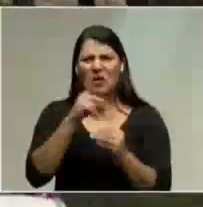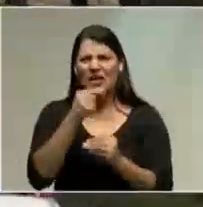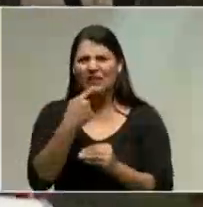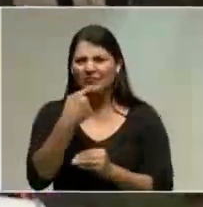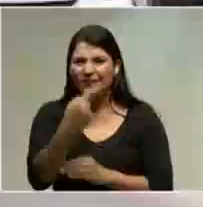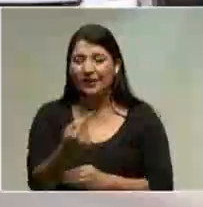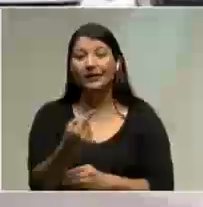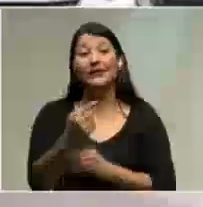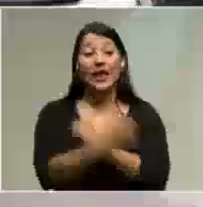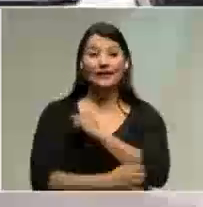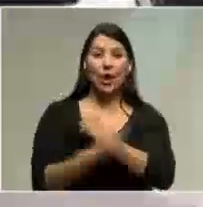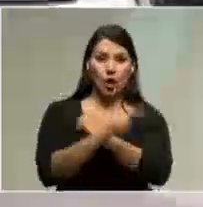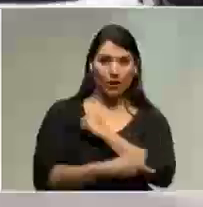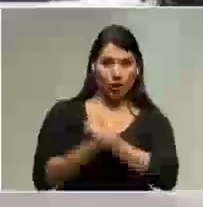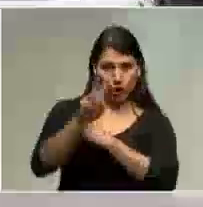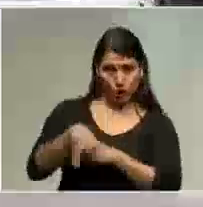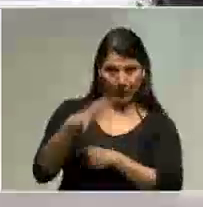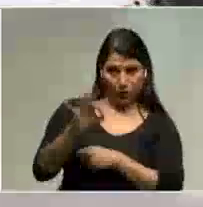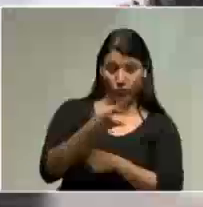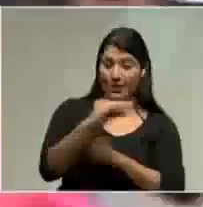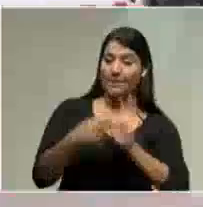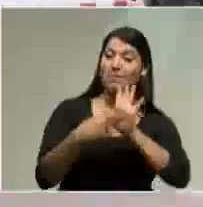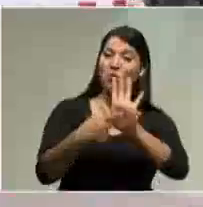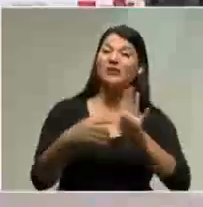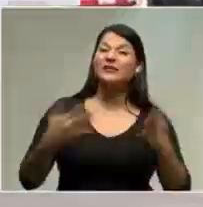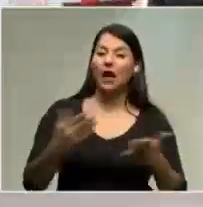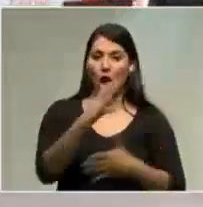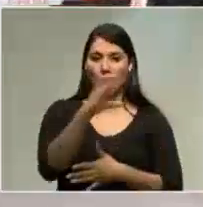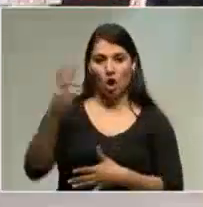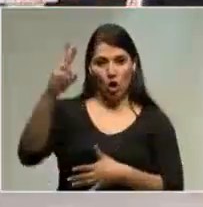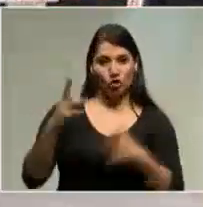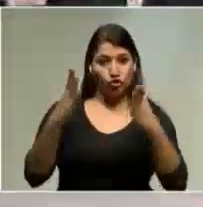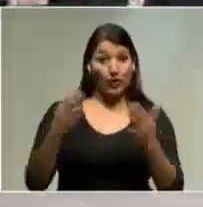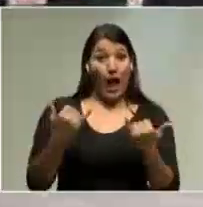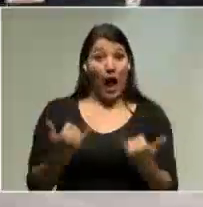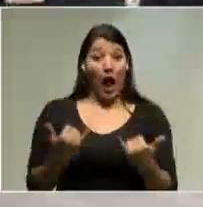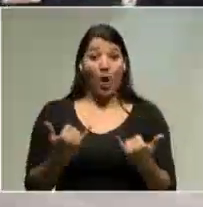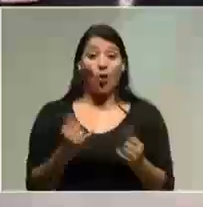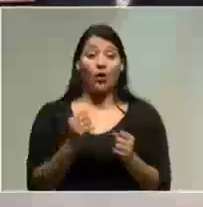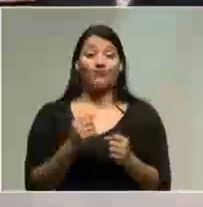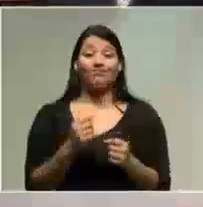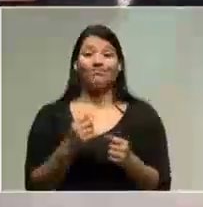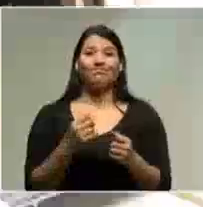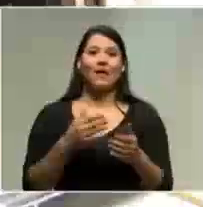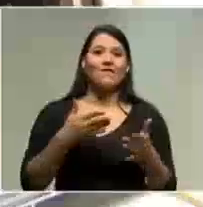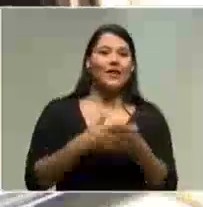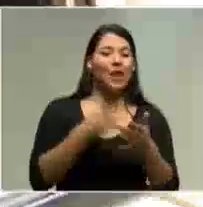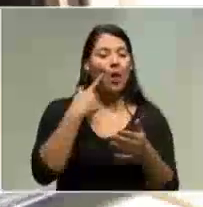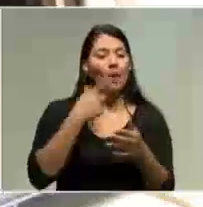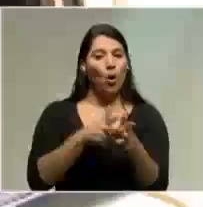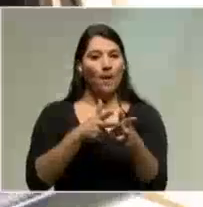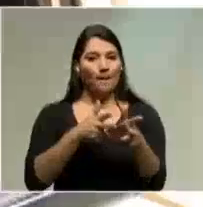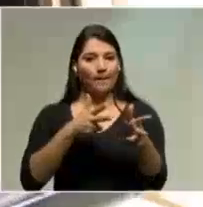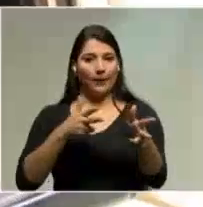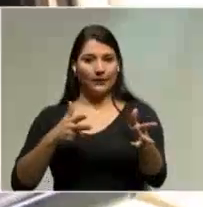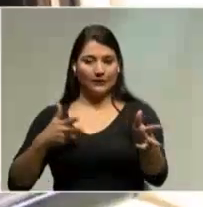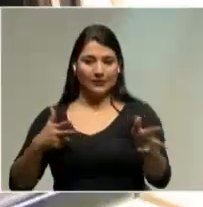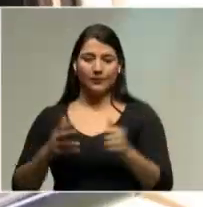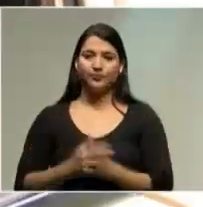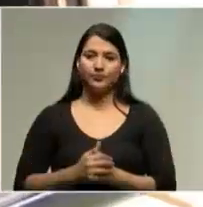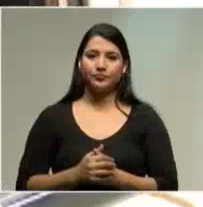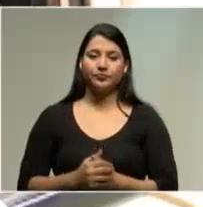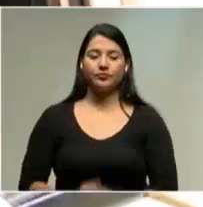Nación 2019 y nos dejan en evidencia que los costarricenses estamos siendo presa de las presas. Están los estudiantes aquí en esta